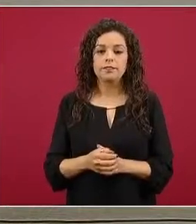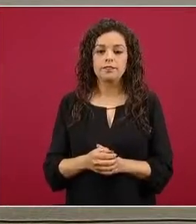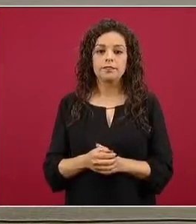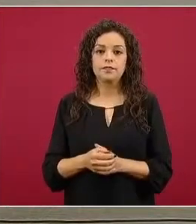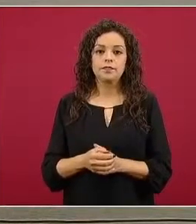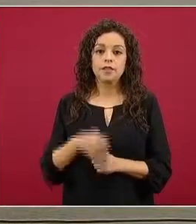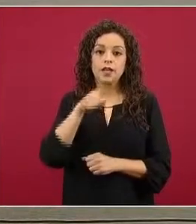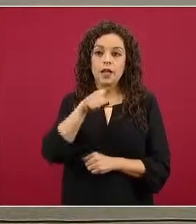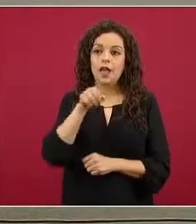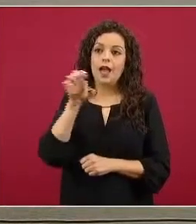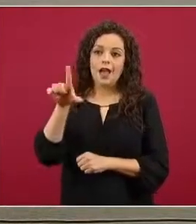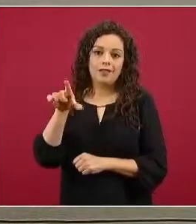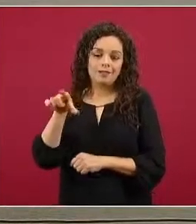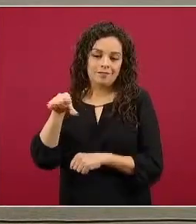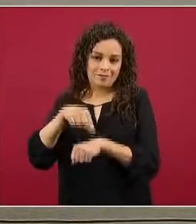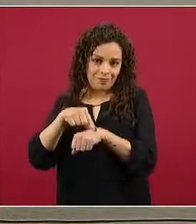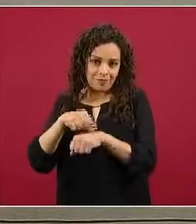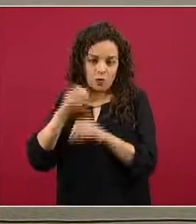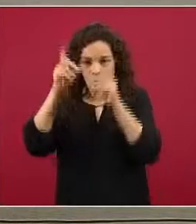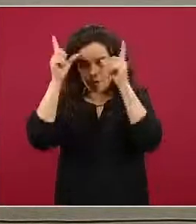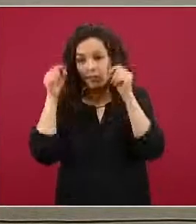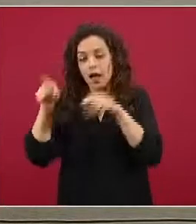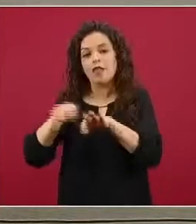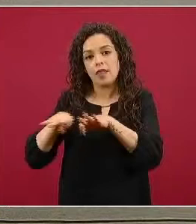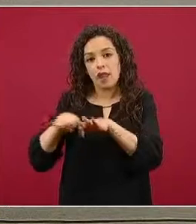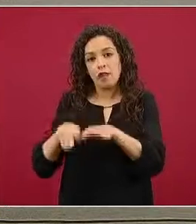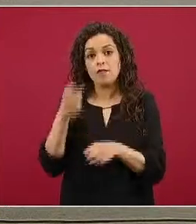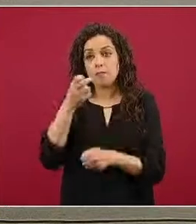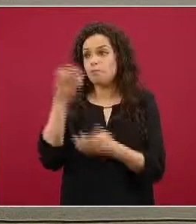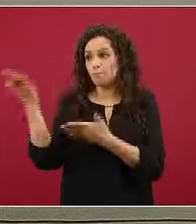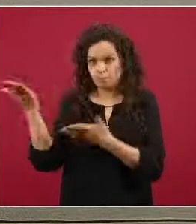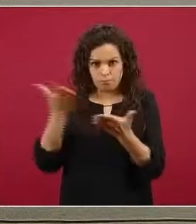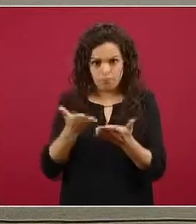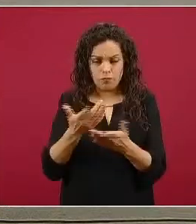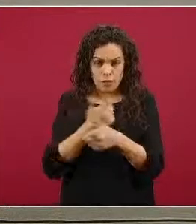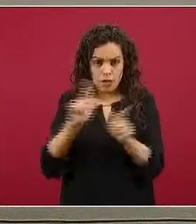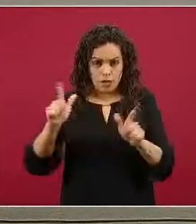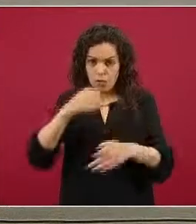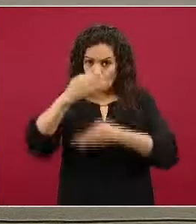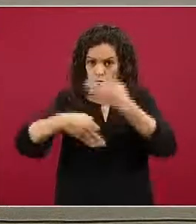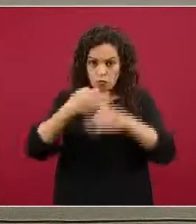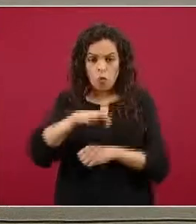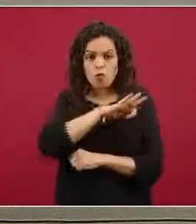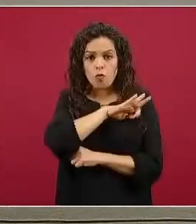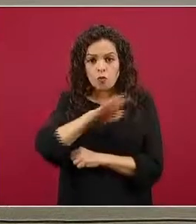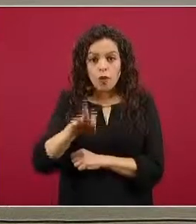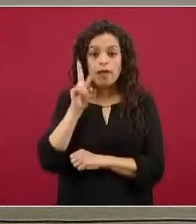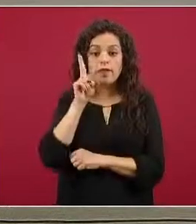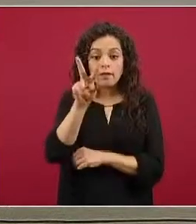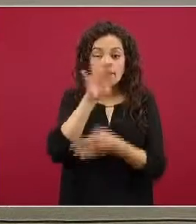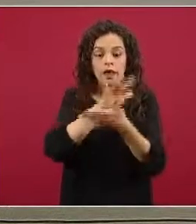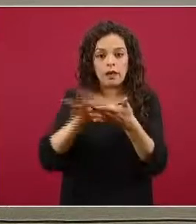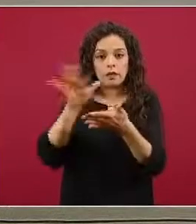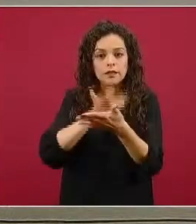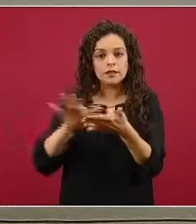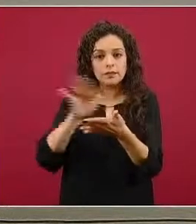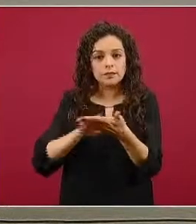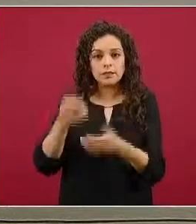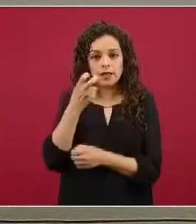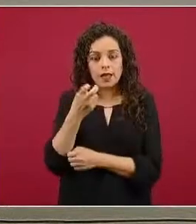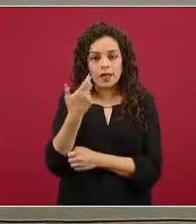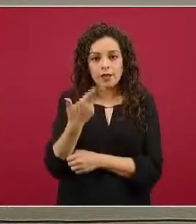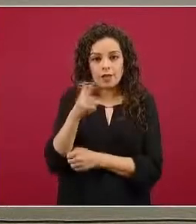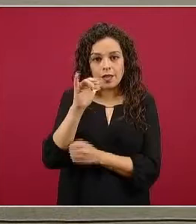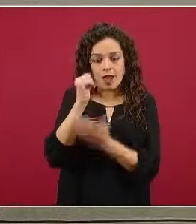donde atiende. Entonces, una atenta invitación a que todas y todos demos lectura a esta